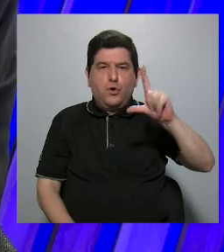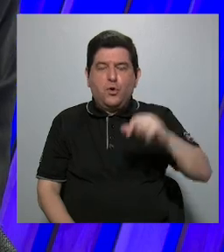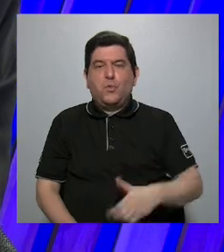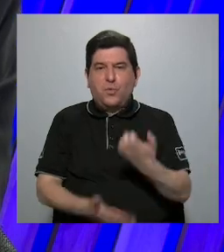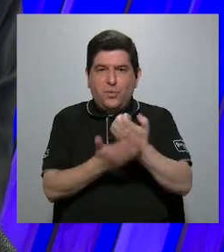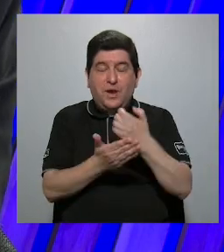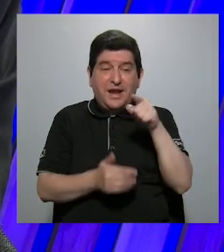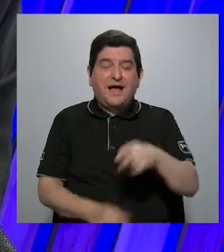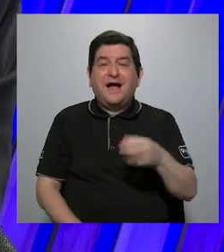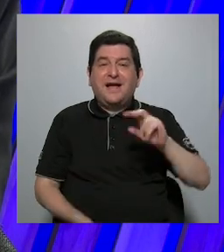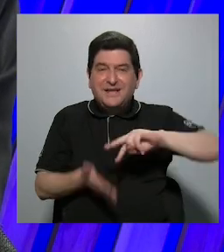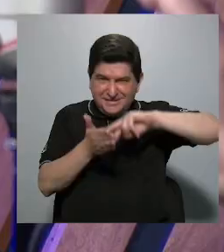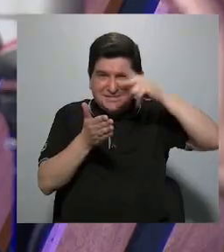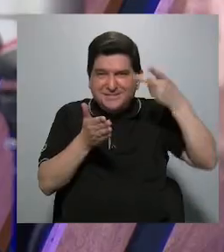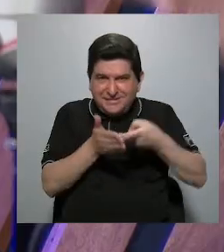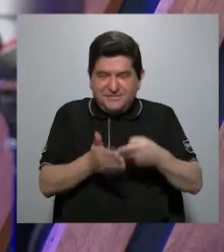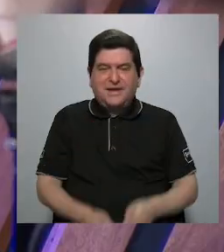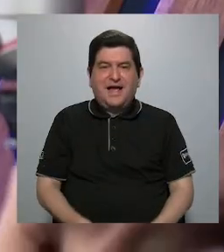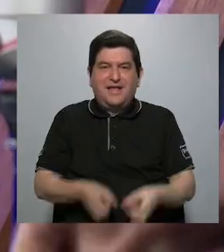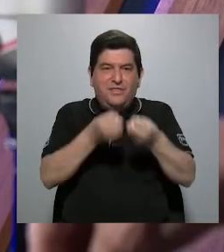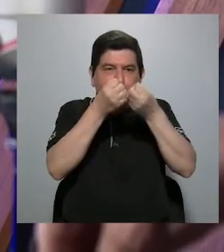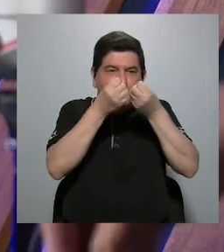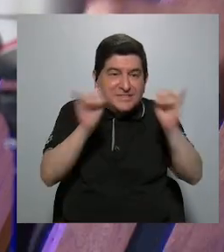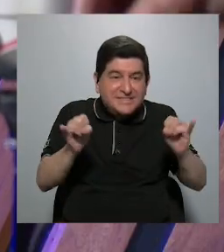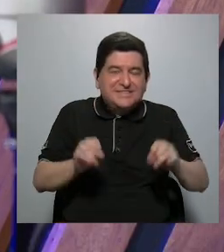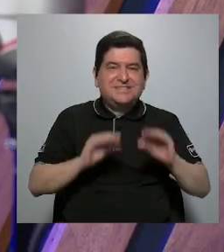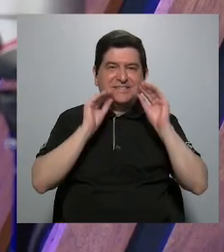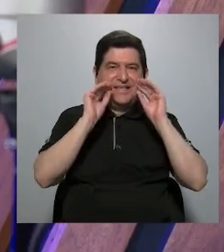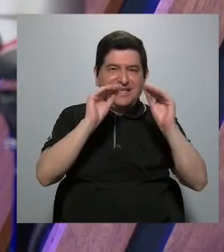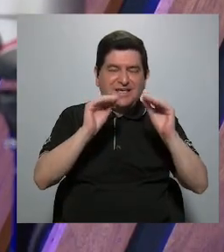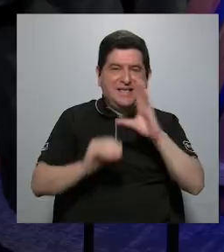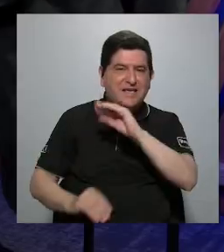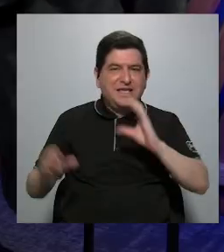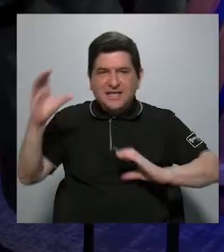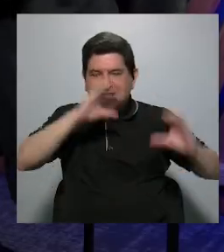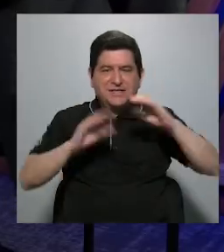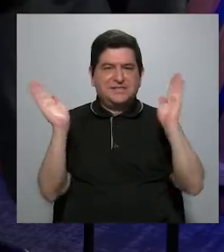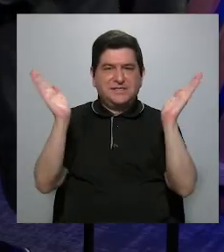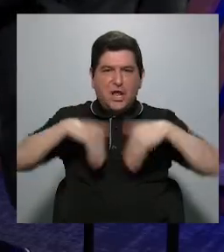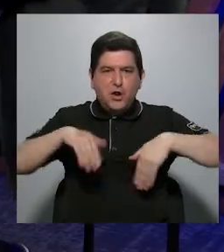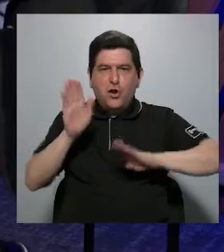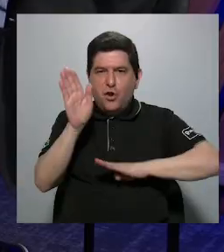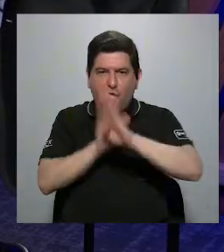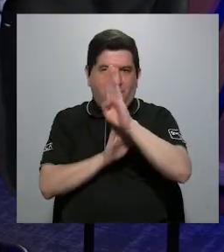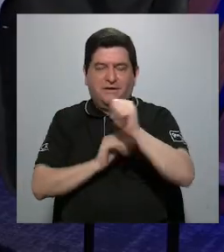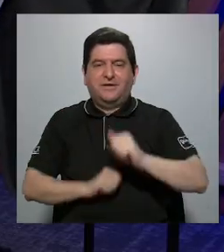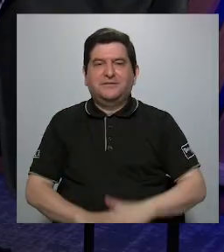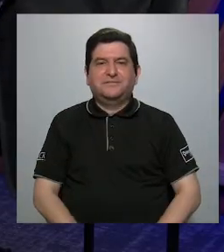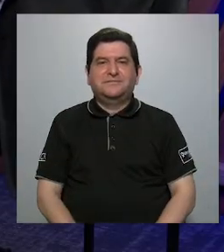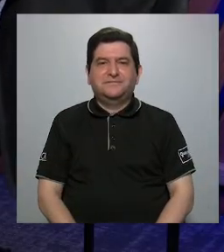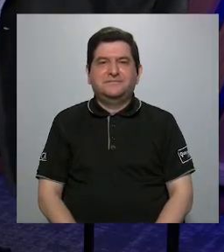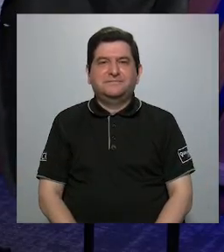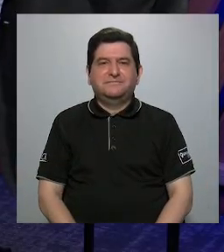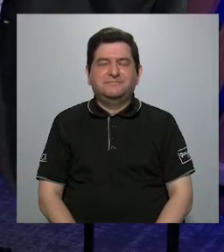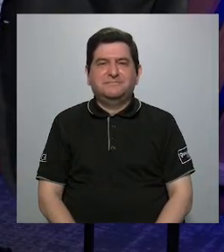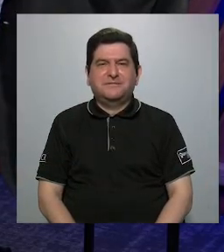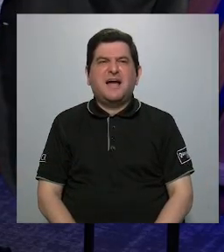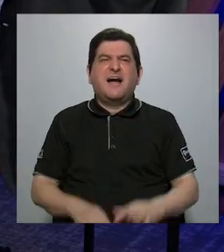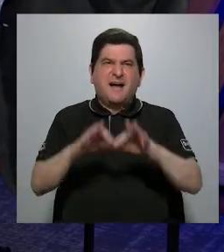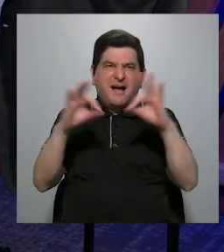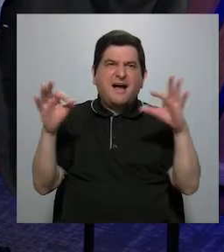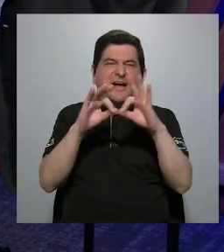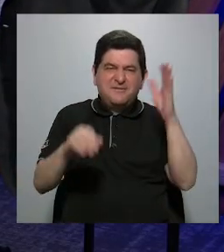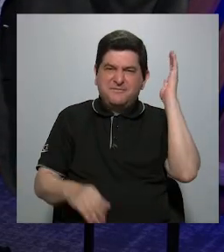economía a ese concepto, a que sin educación y ciencia no hay desarrollo. Bueno, y hay